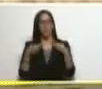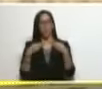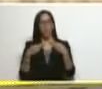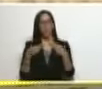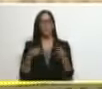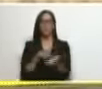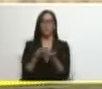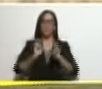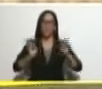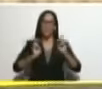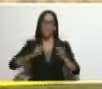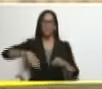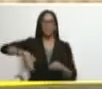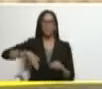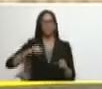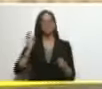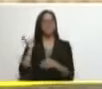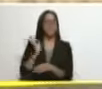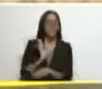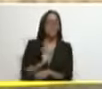Esequiba llevado a referéndum,